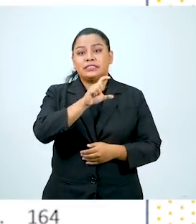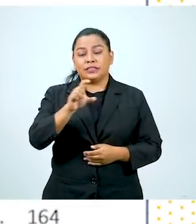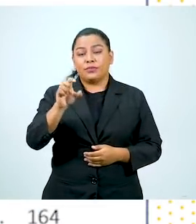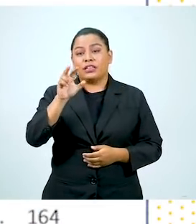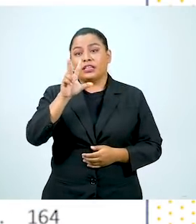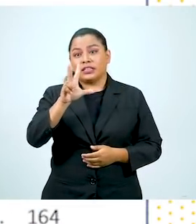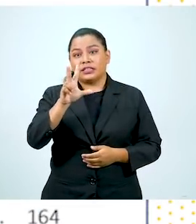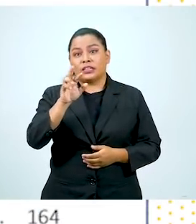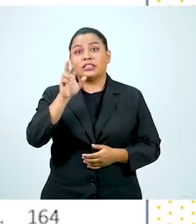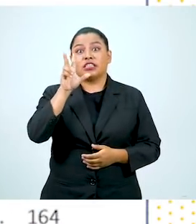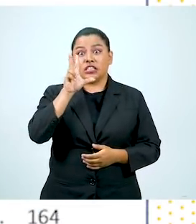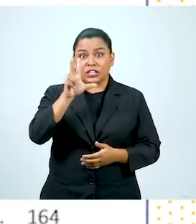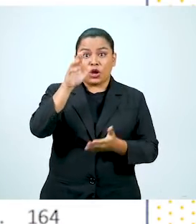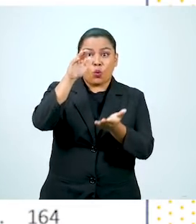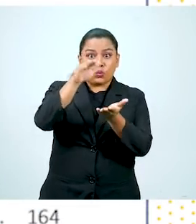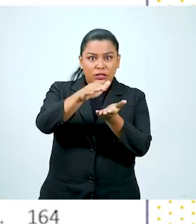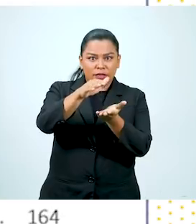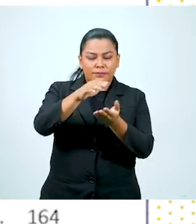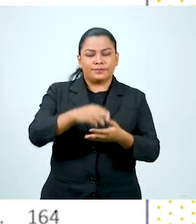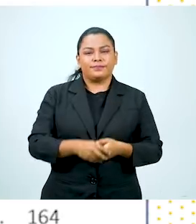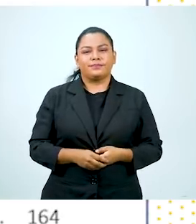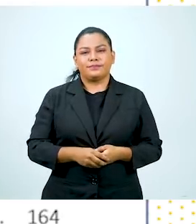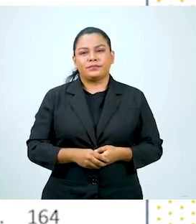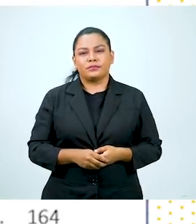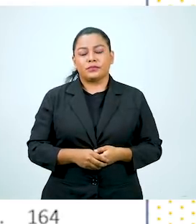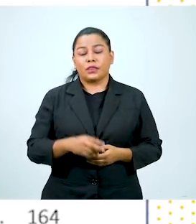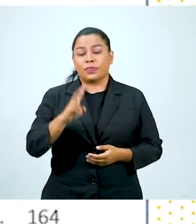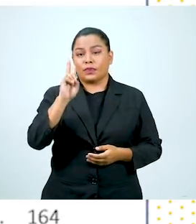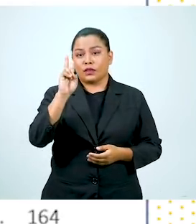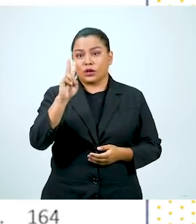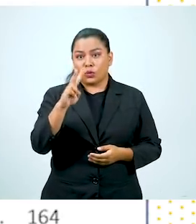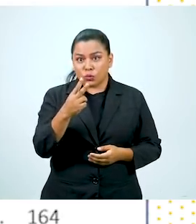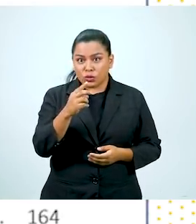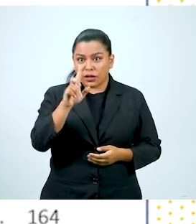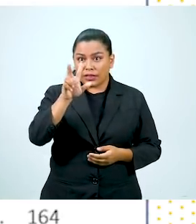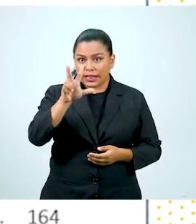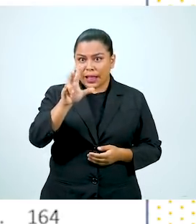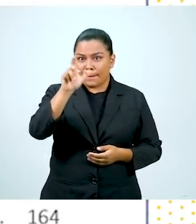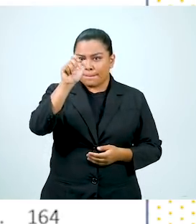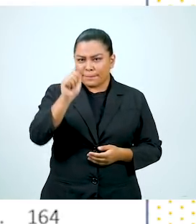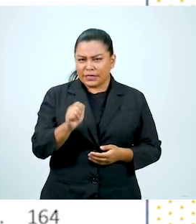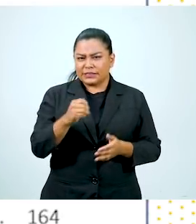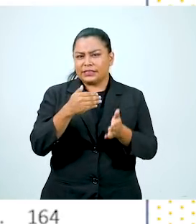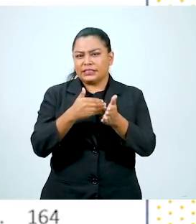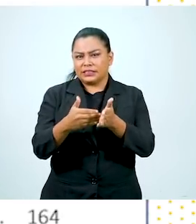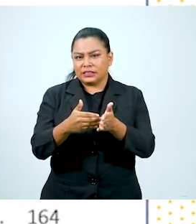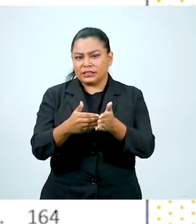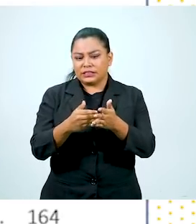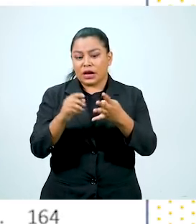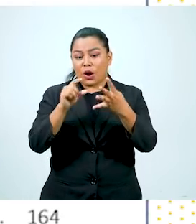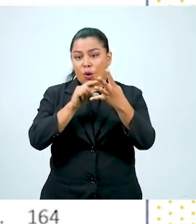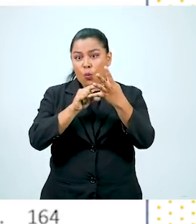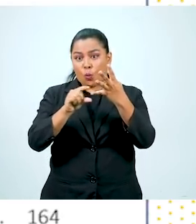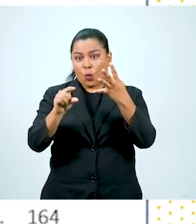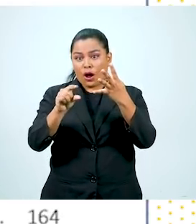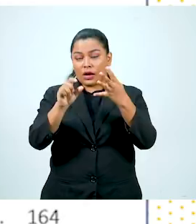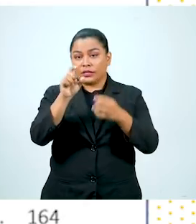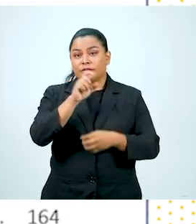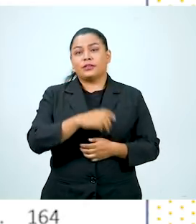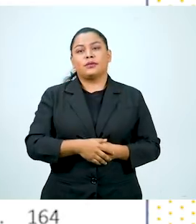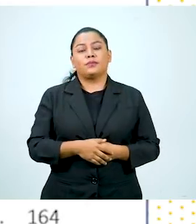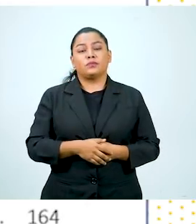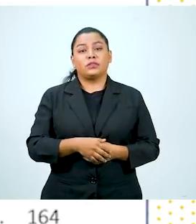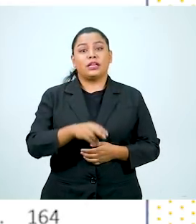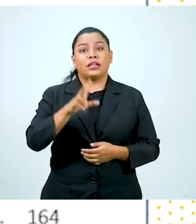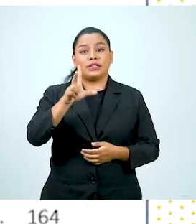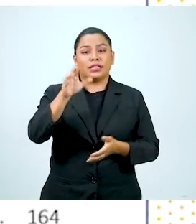3 de la unidad 3. El segundo trimestre inicia en la semana 4 de